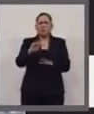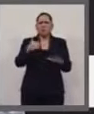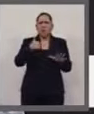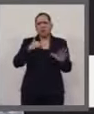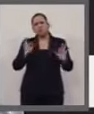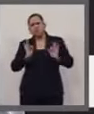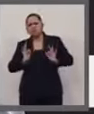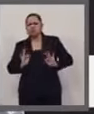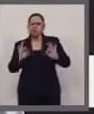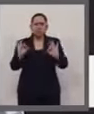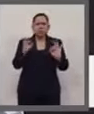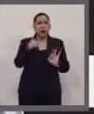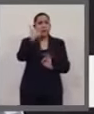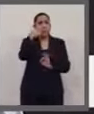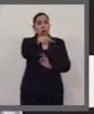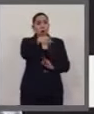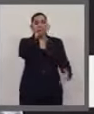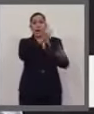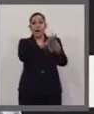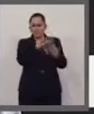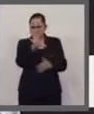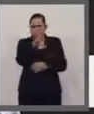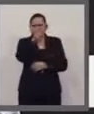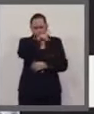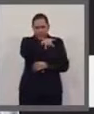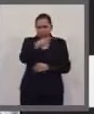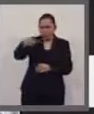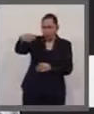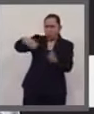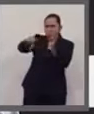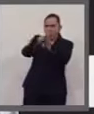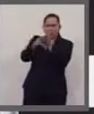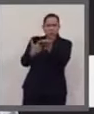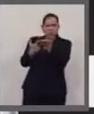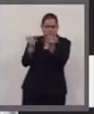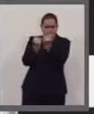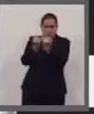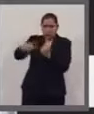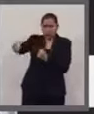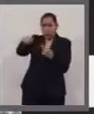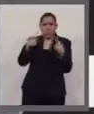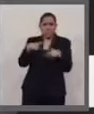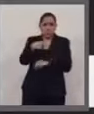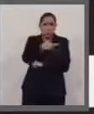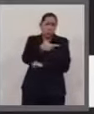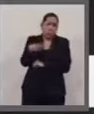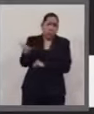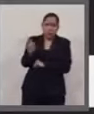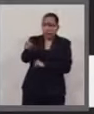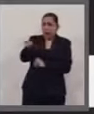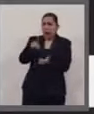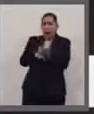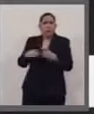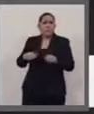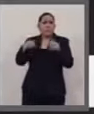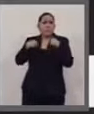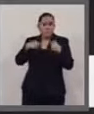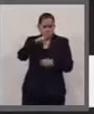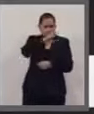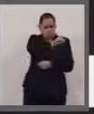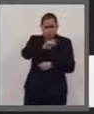ella, que la pongan a vivir en un closet rosa como el que ha condenado a los más pobres del pueblo de México. Ha sido insultante